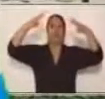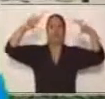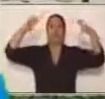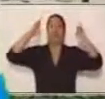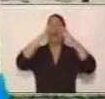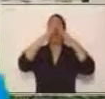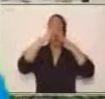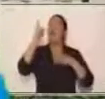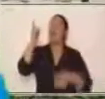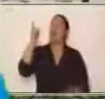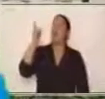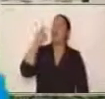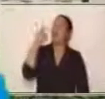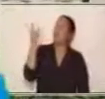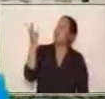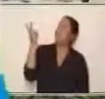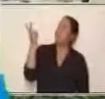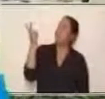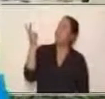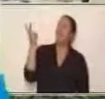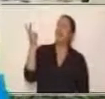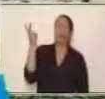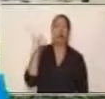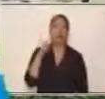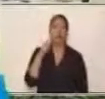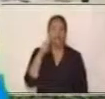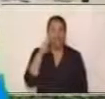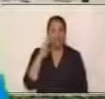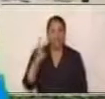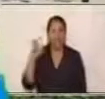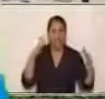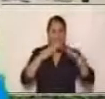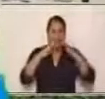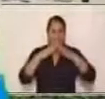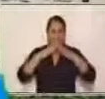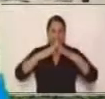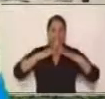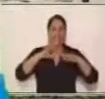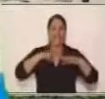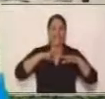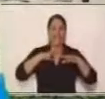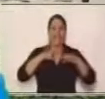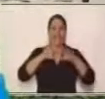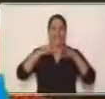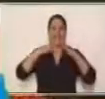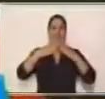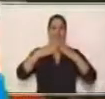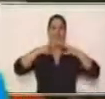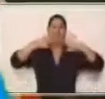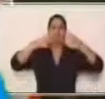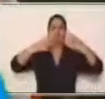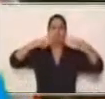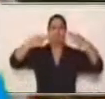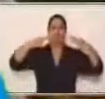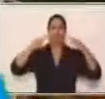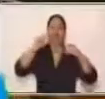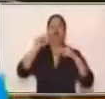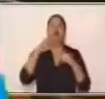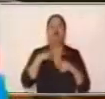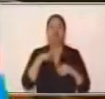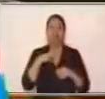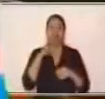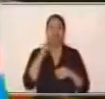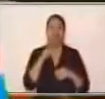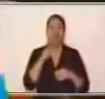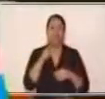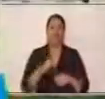notado ustedes casas con techo de esta forma? Tienen ángulo obtuso. ¿En qué otro lugar han visto un ángulo